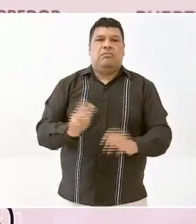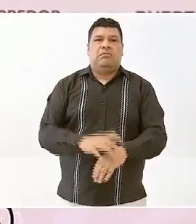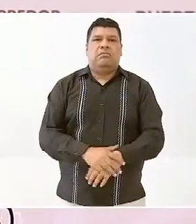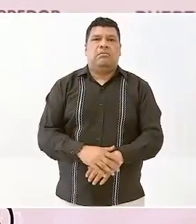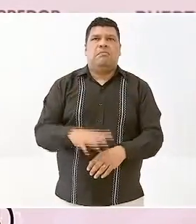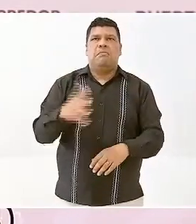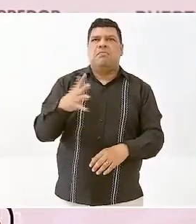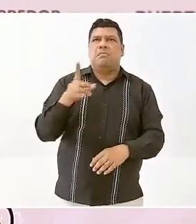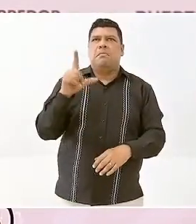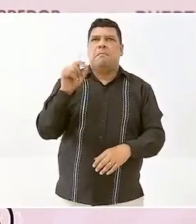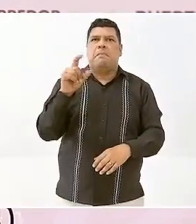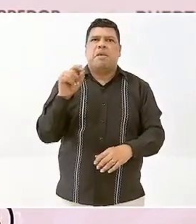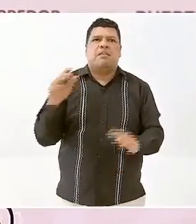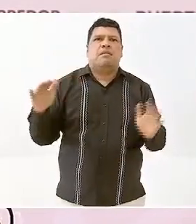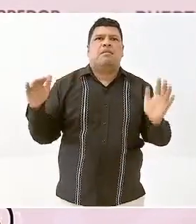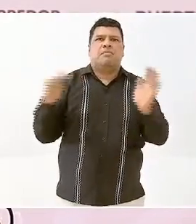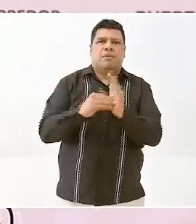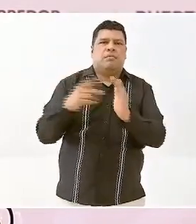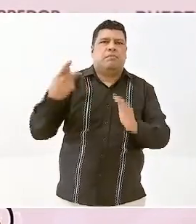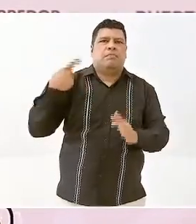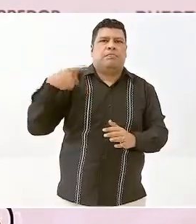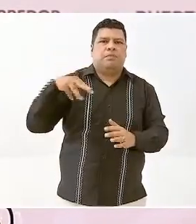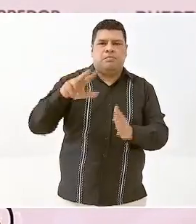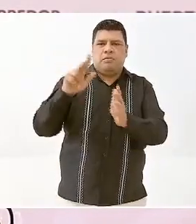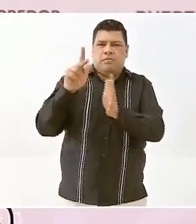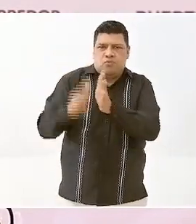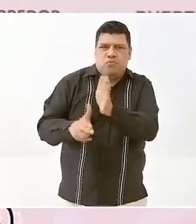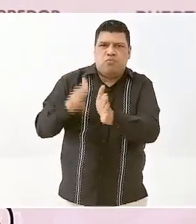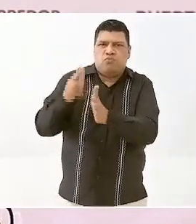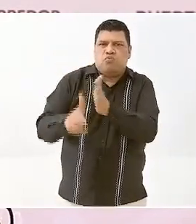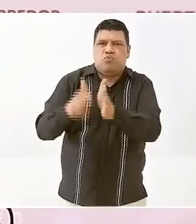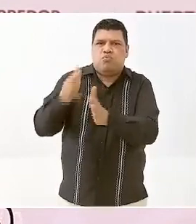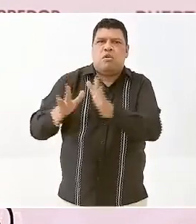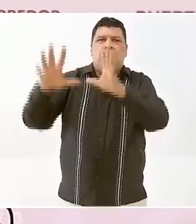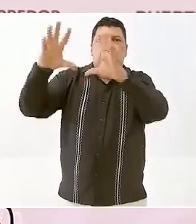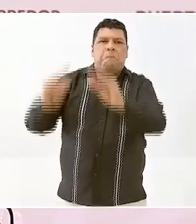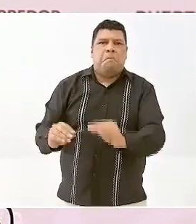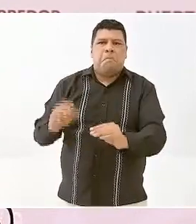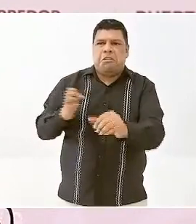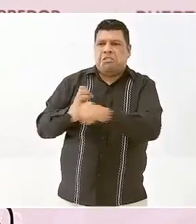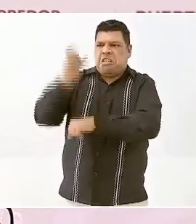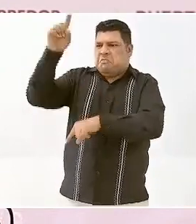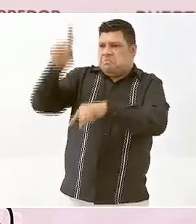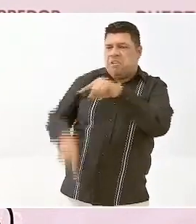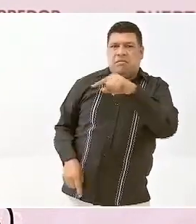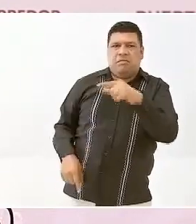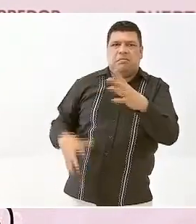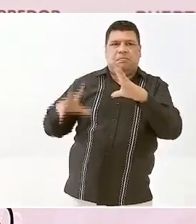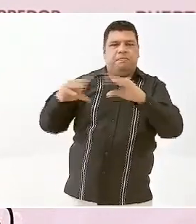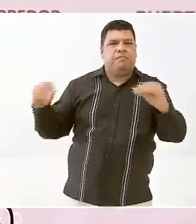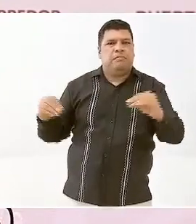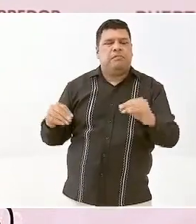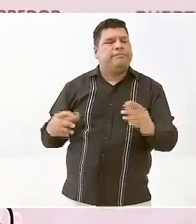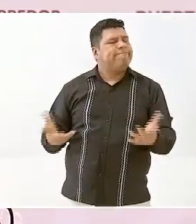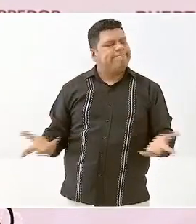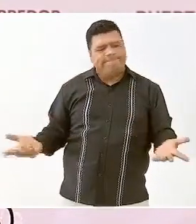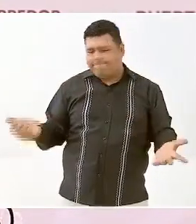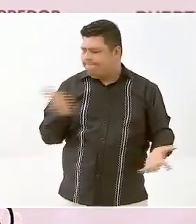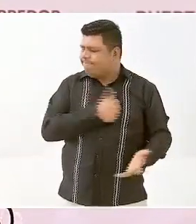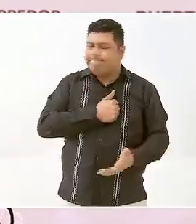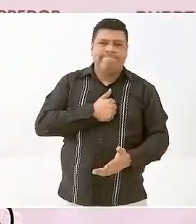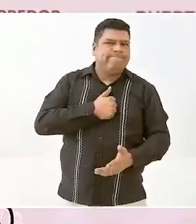Más de 20,000 kilómetros de vías férreas privatizadas. Acabaron con los